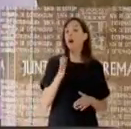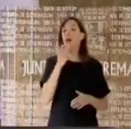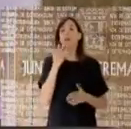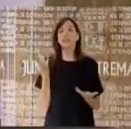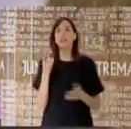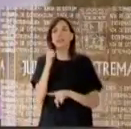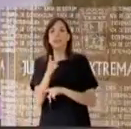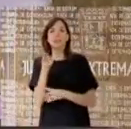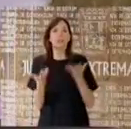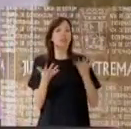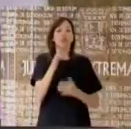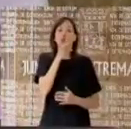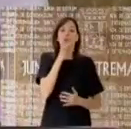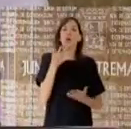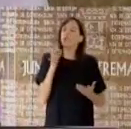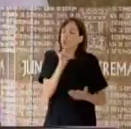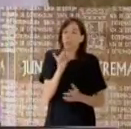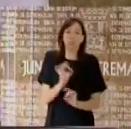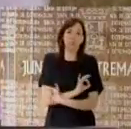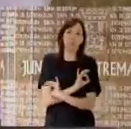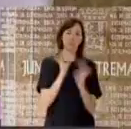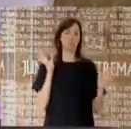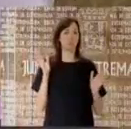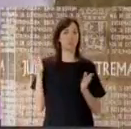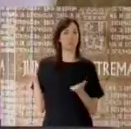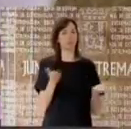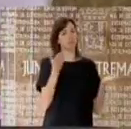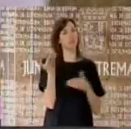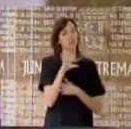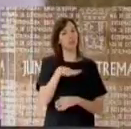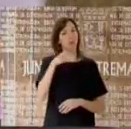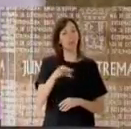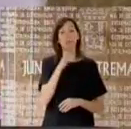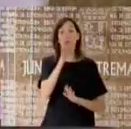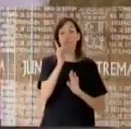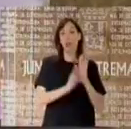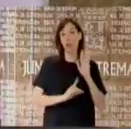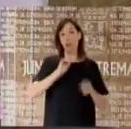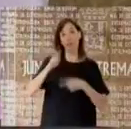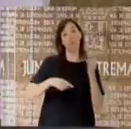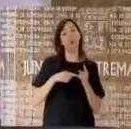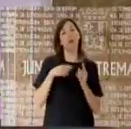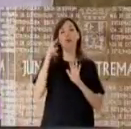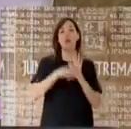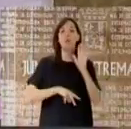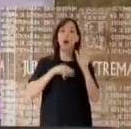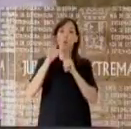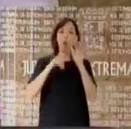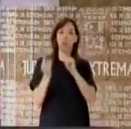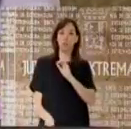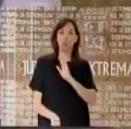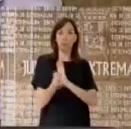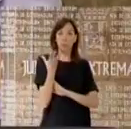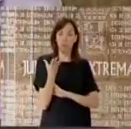todavía, no tengan obligaciones? Por supuesto, porque es un decreto y luego saldrá la orden de convocatoria. Este decreto ha